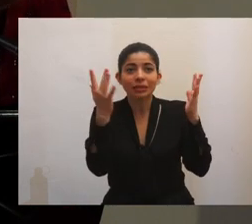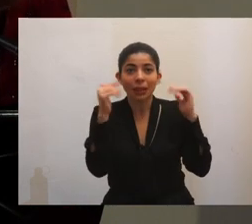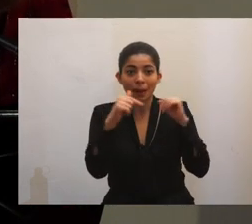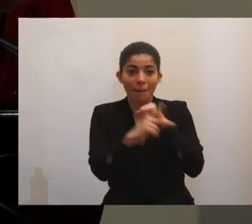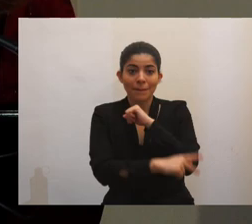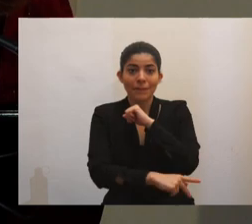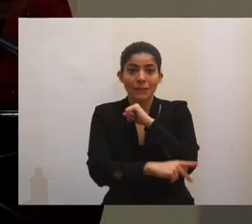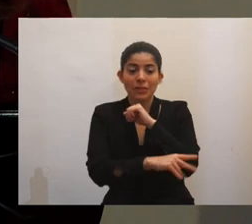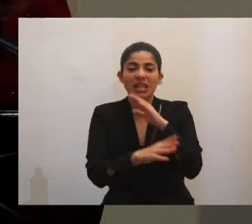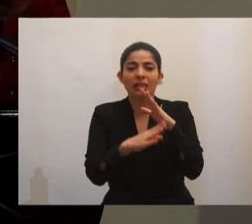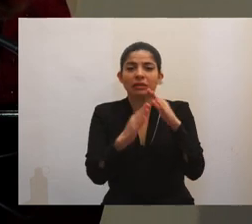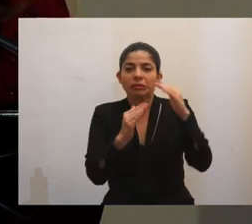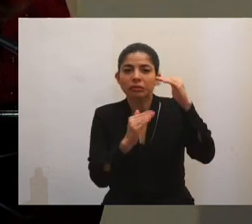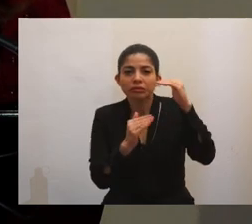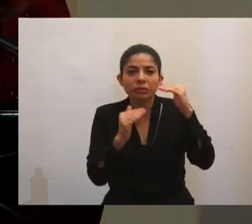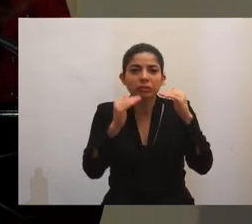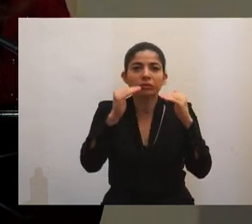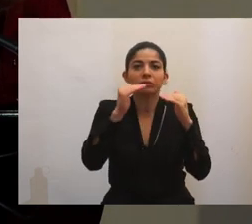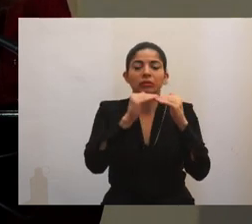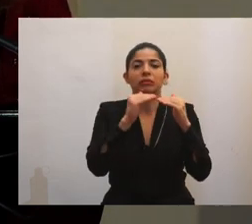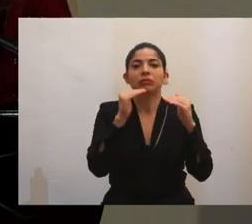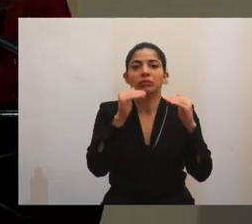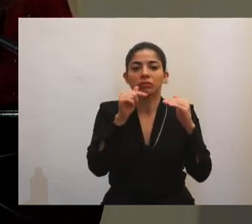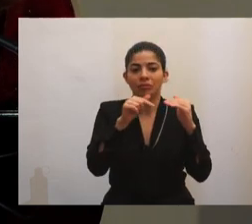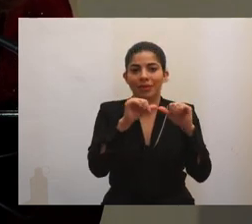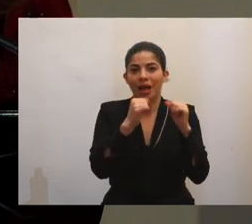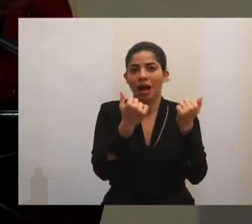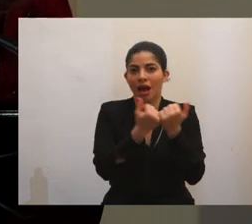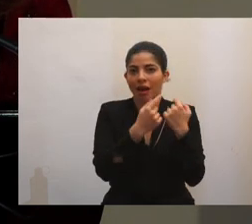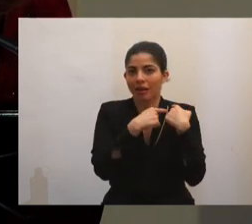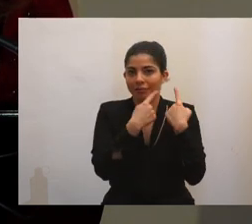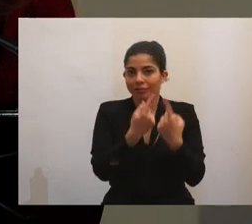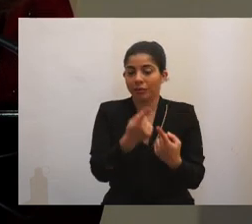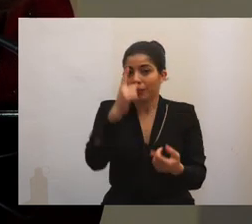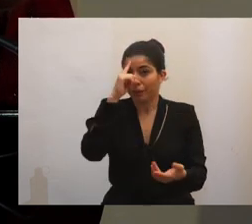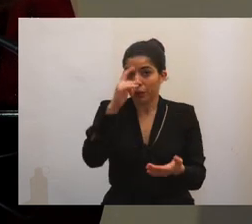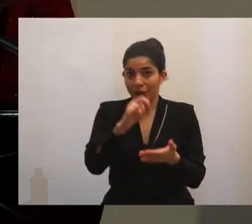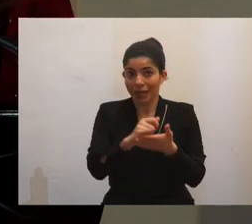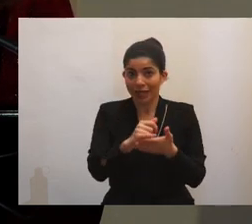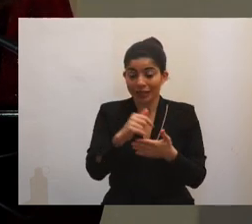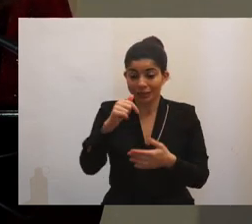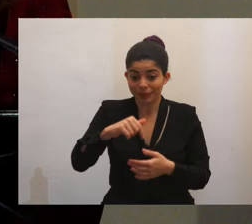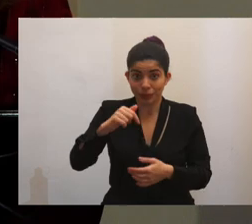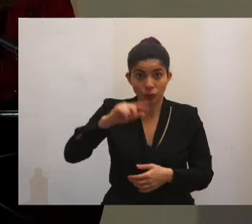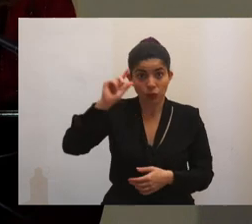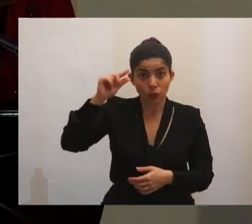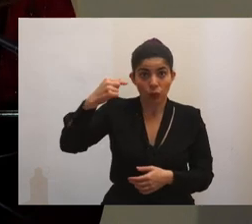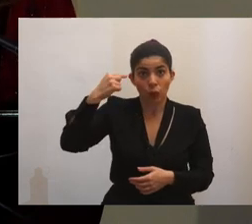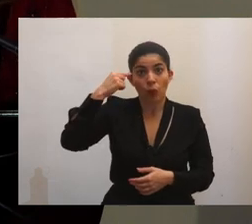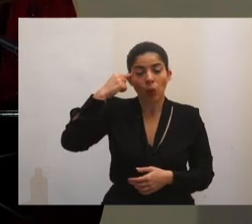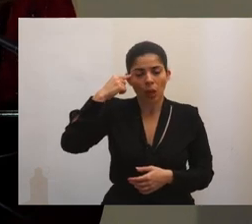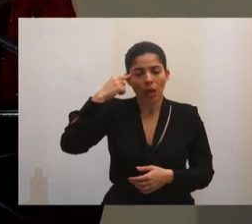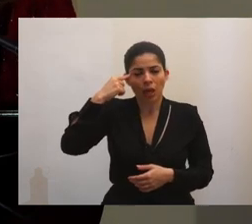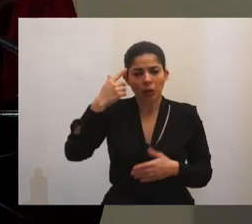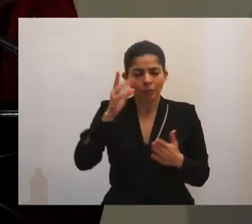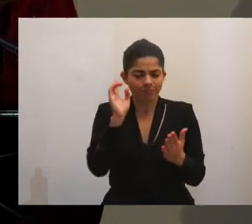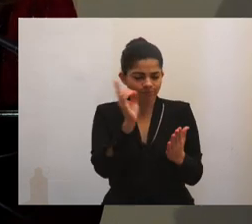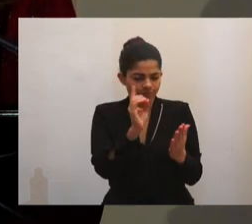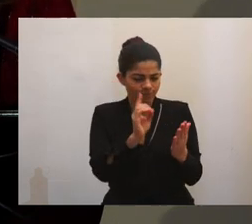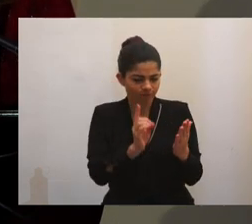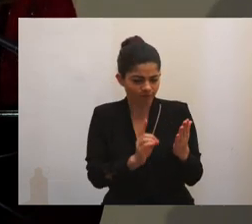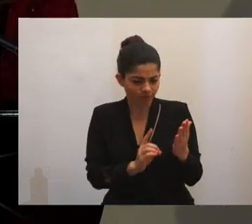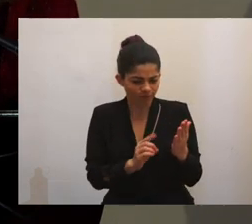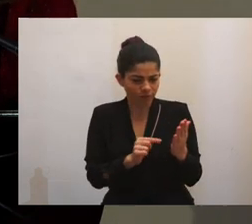de la brecha que hemos sostenido en el sector. Es por eso que en esta administración hemos diseñado con